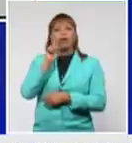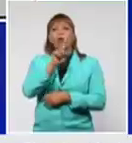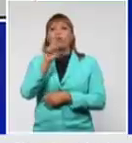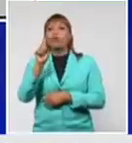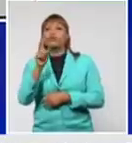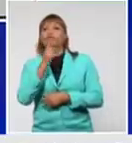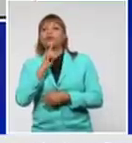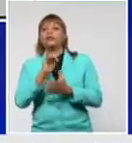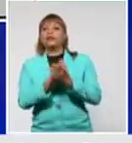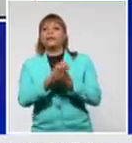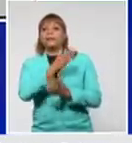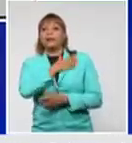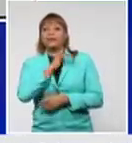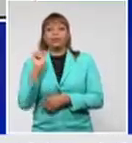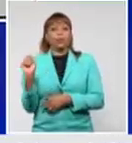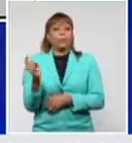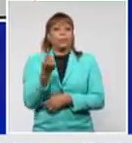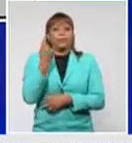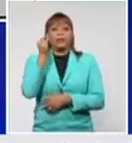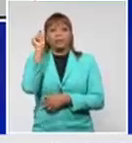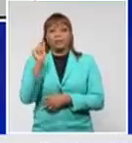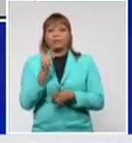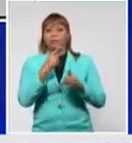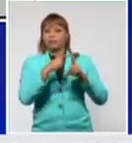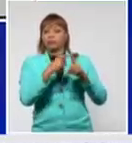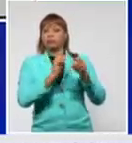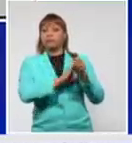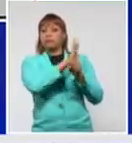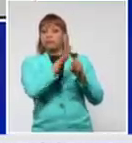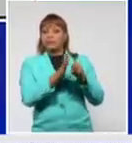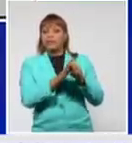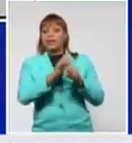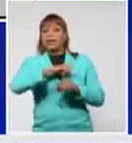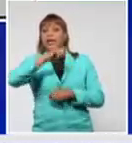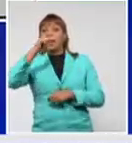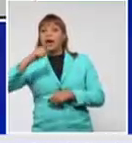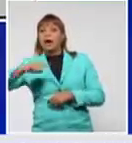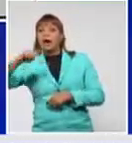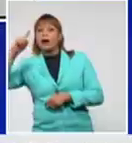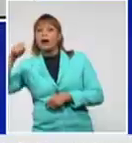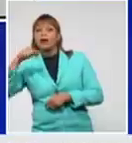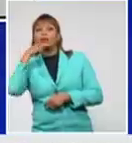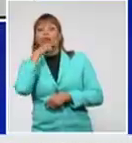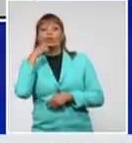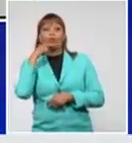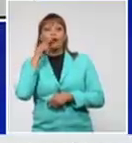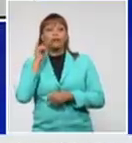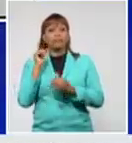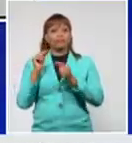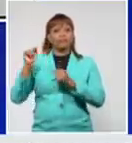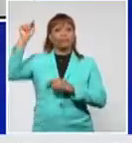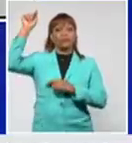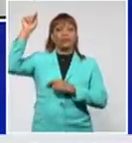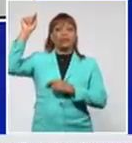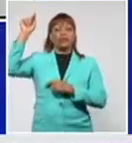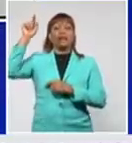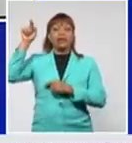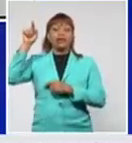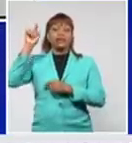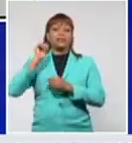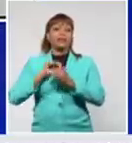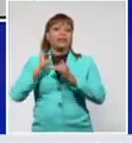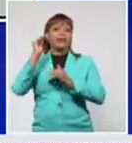los primeros casos. La curva roja, aquella que se va para arriba, es el escenario